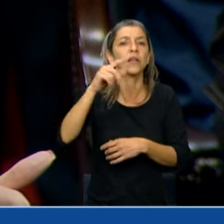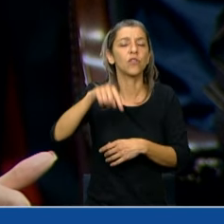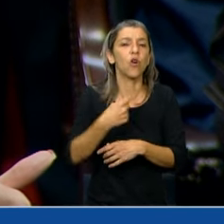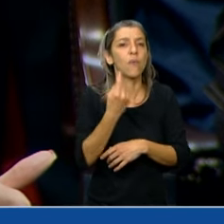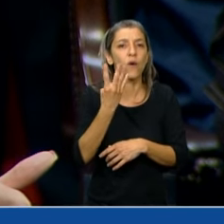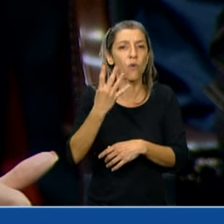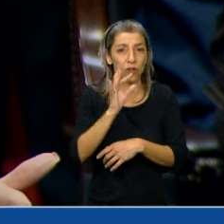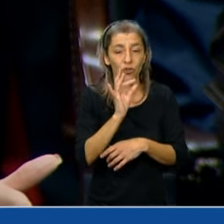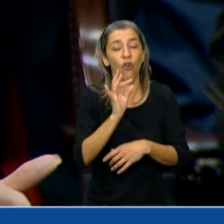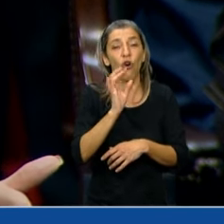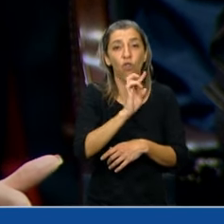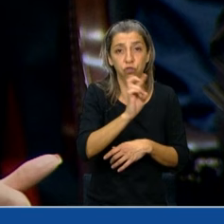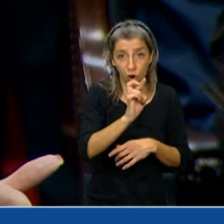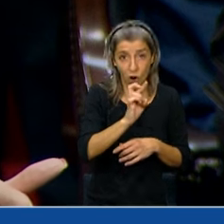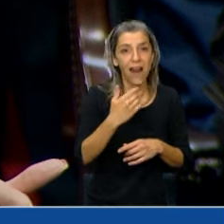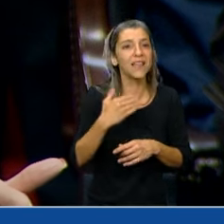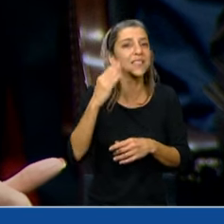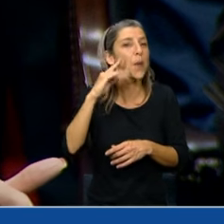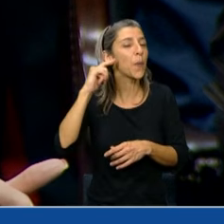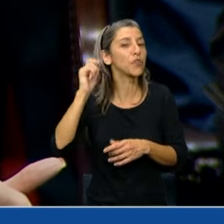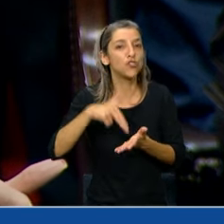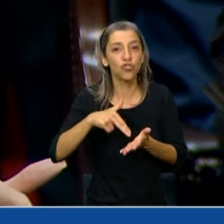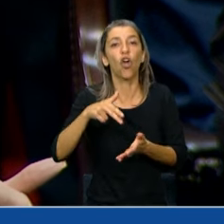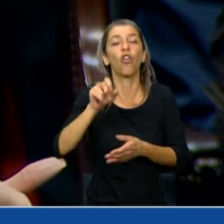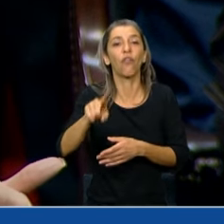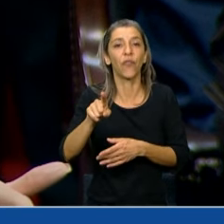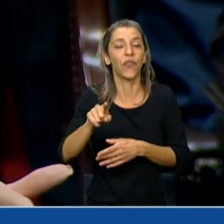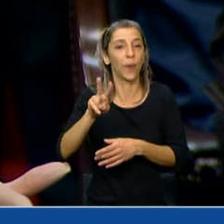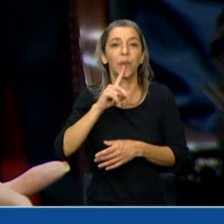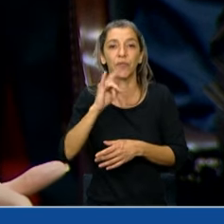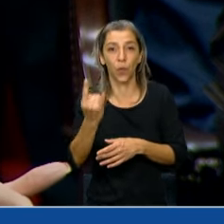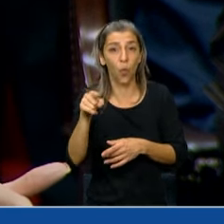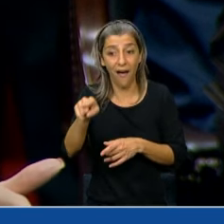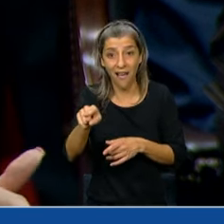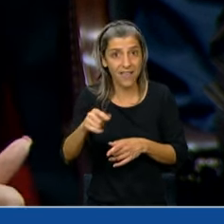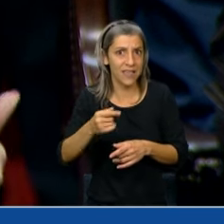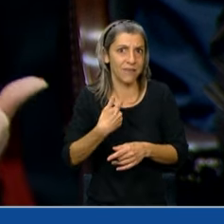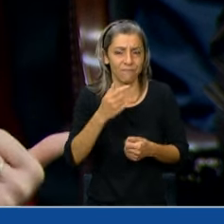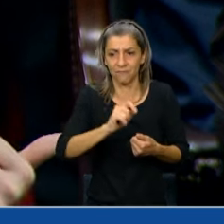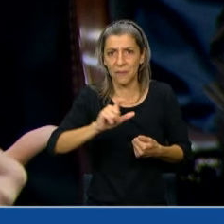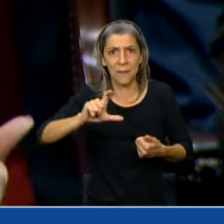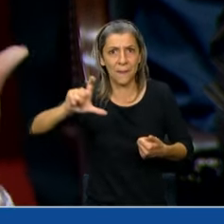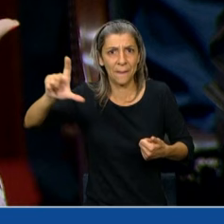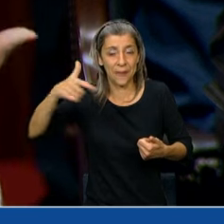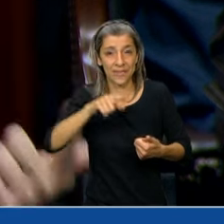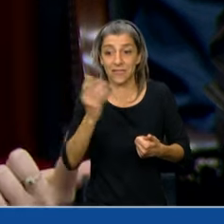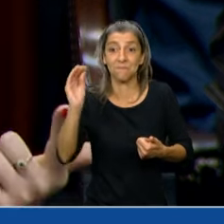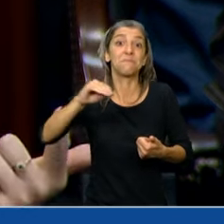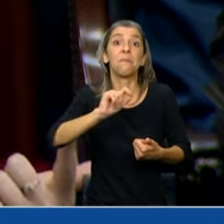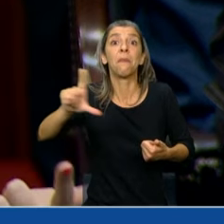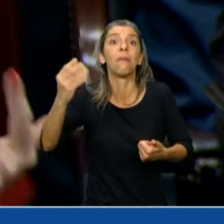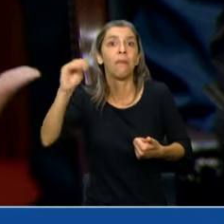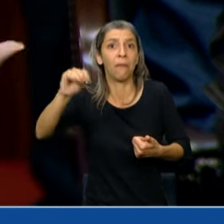de 3,5 el millón de btu de ahí ya arrancamos más de A eso le tenemos que sumar el transporte la